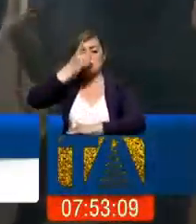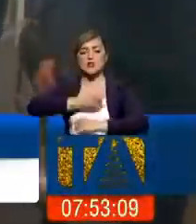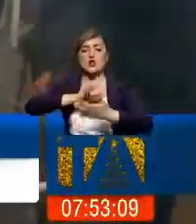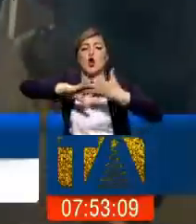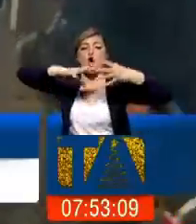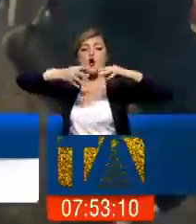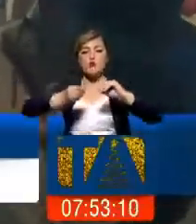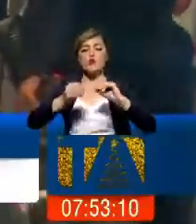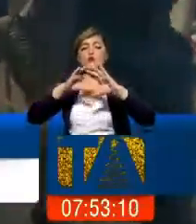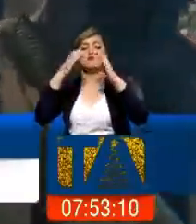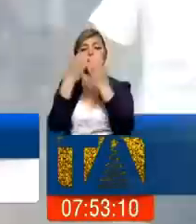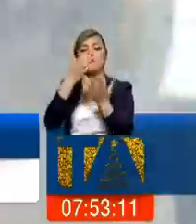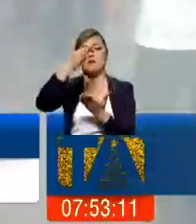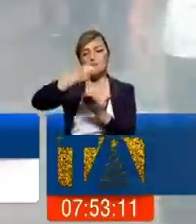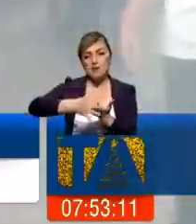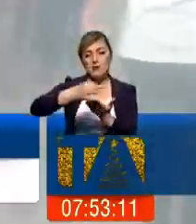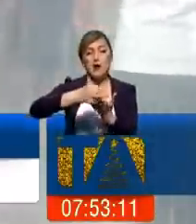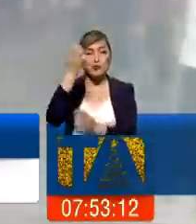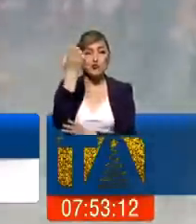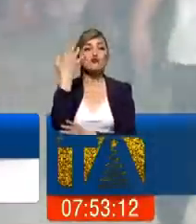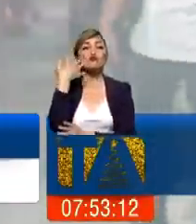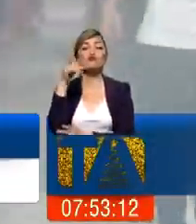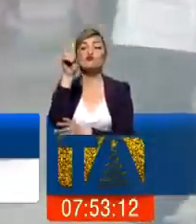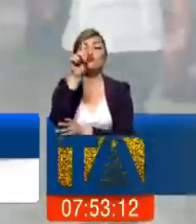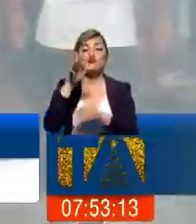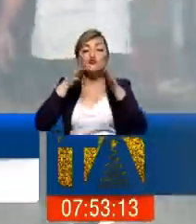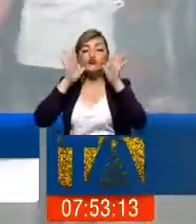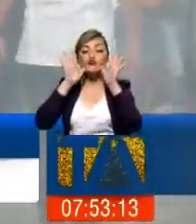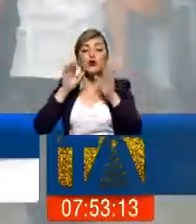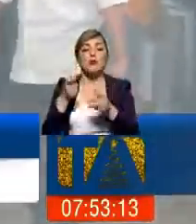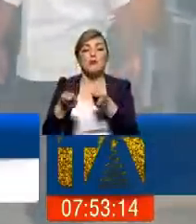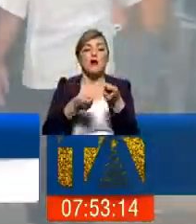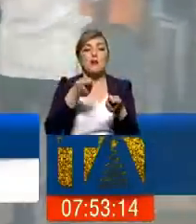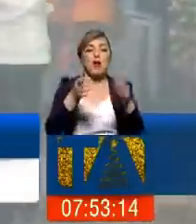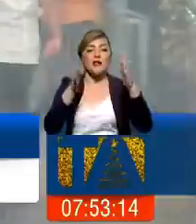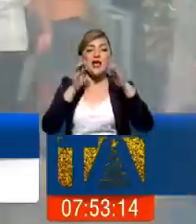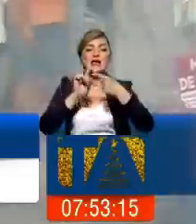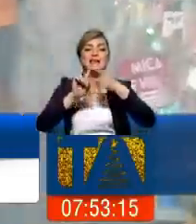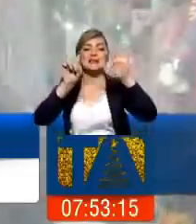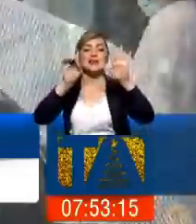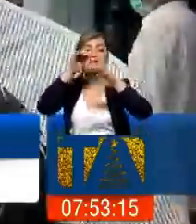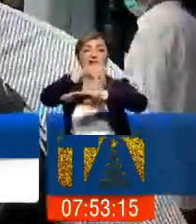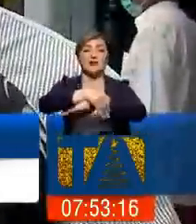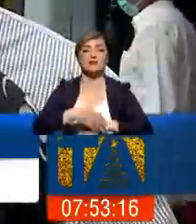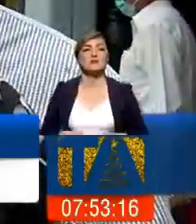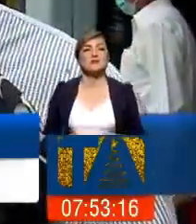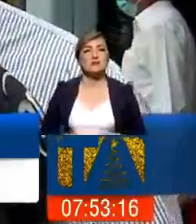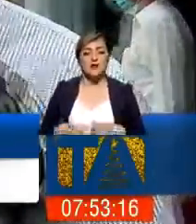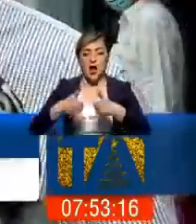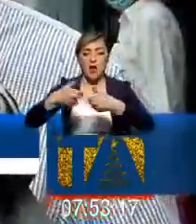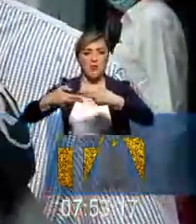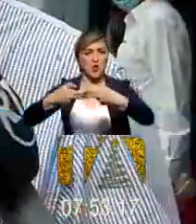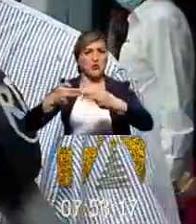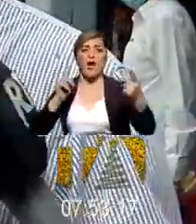Comité de Operaciones de Emergencia Cantonal, desde el 21 de diciembre, la bahía solo se puede atender hasta las 6 de la tarde. Igual que los